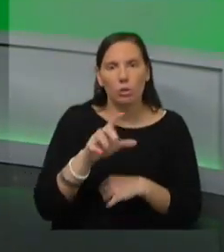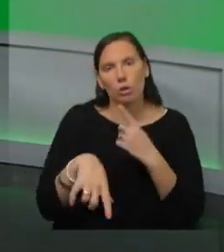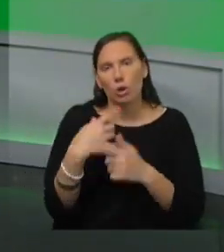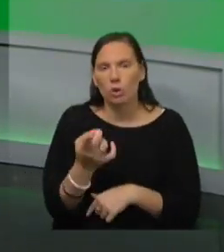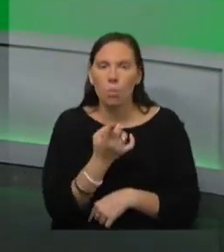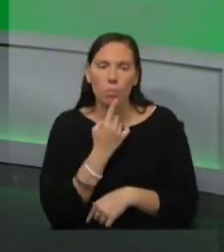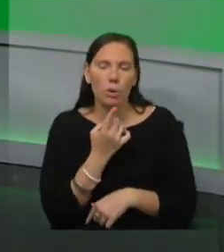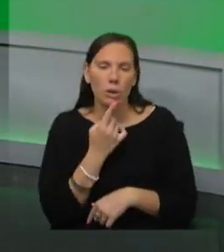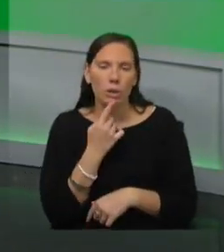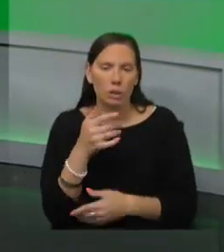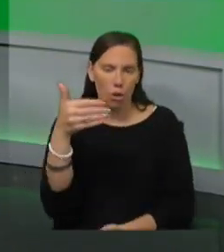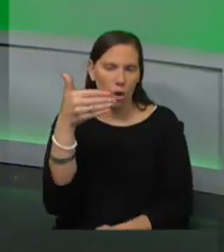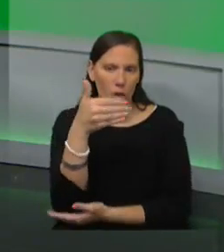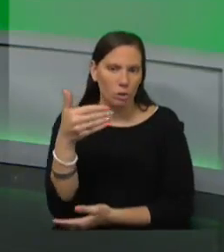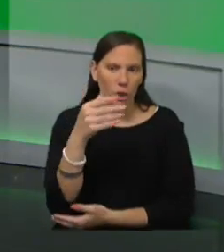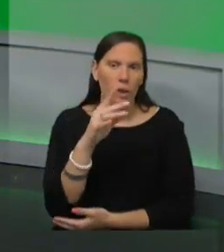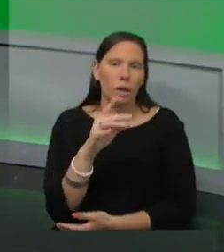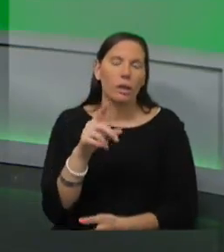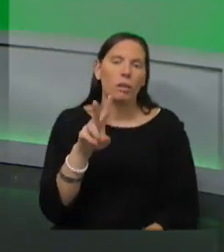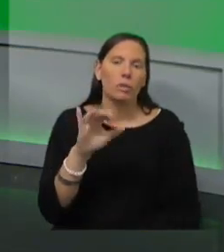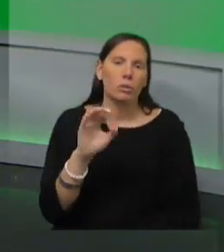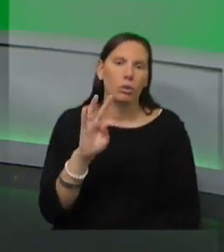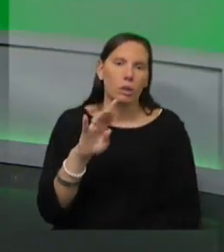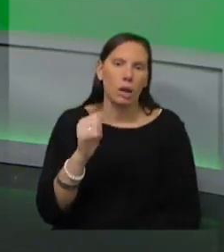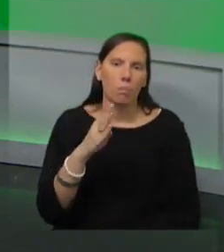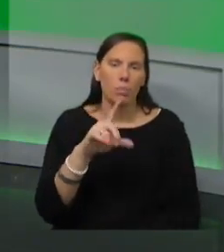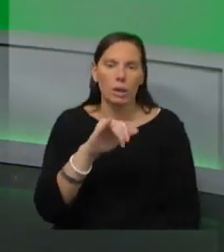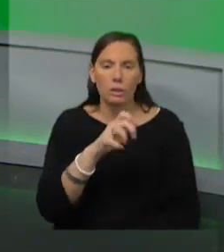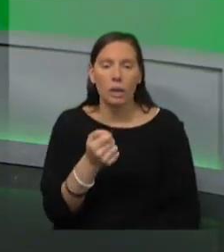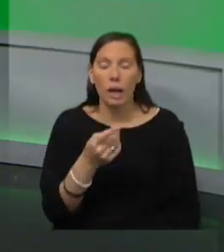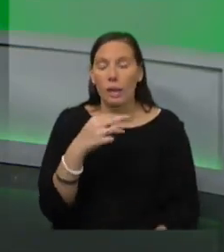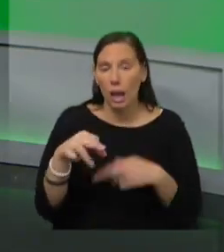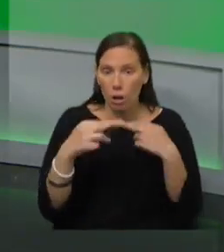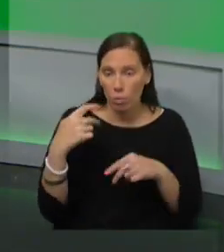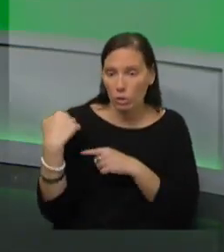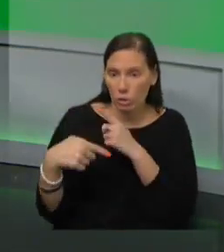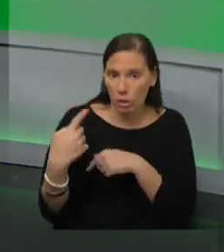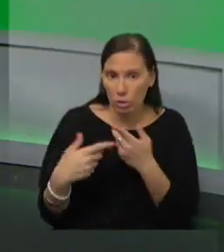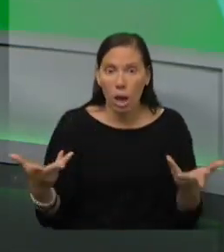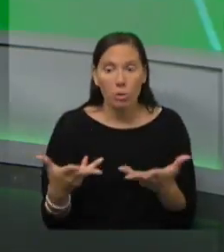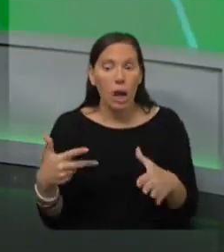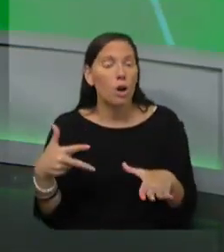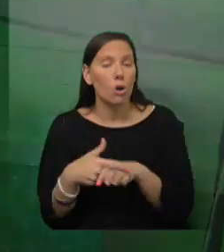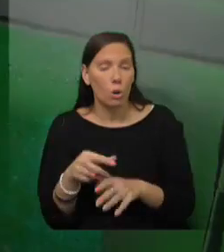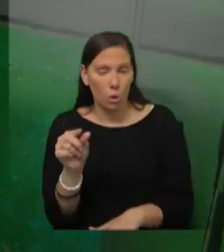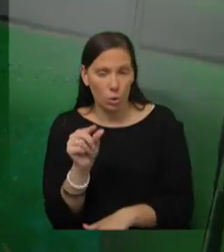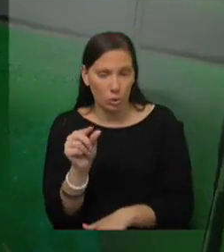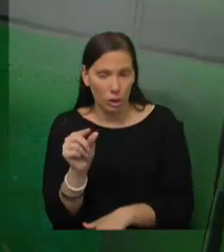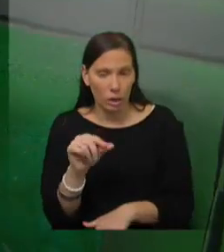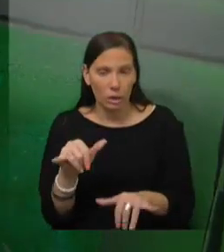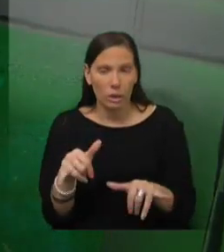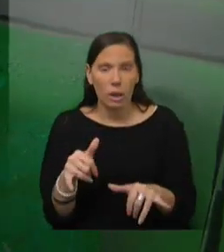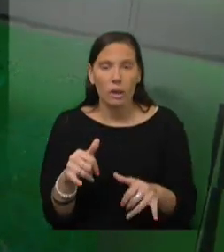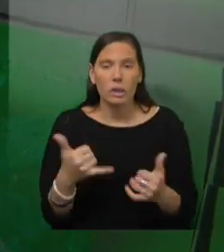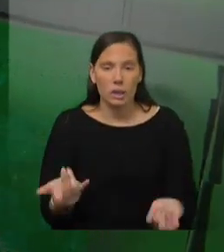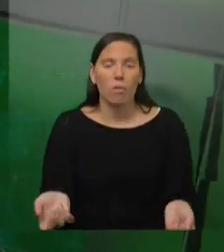políticos en el Victoria plaza en el almuerzo tradicional de adm Gracias Eduardo por esto nosotros hacemos una brevísima pausa a